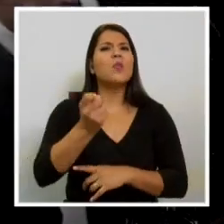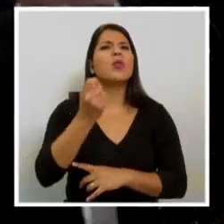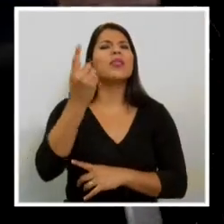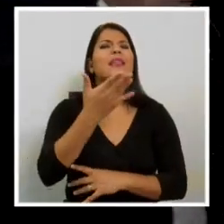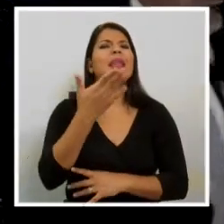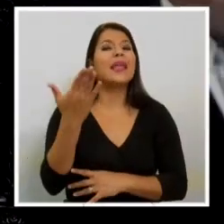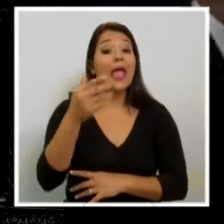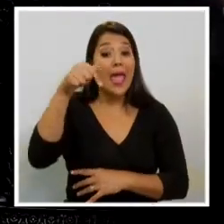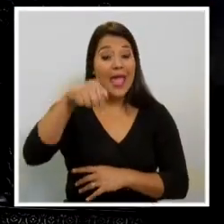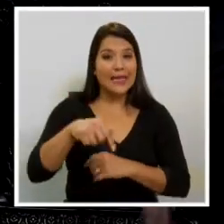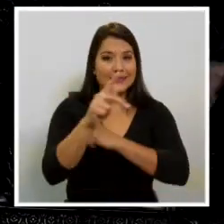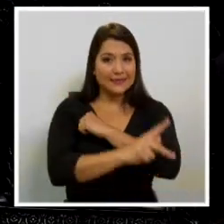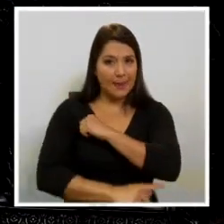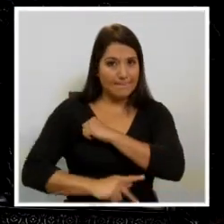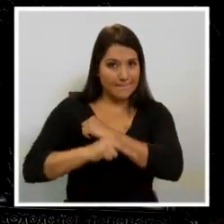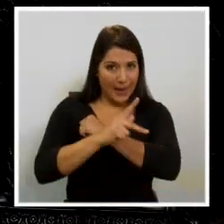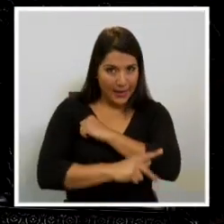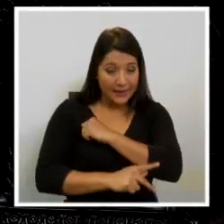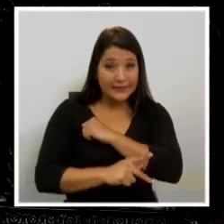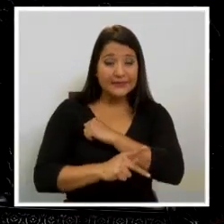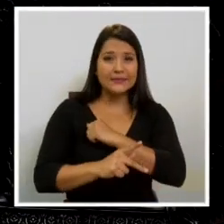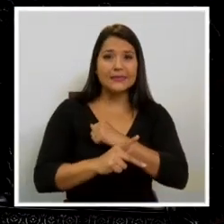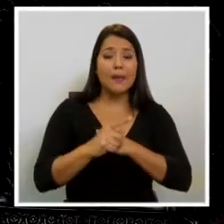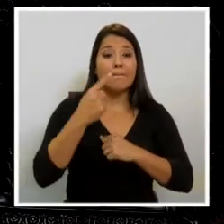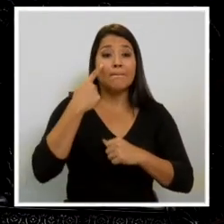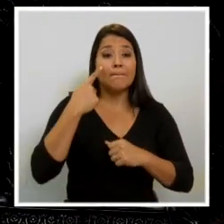este país, la